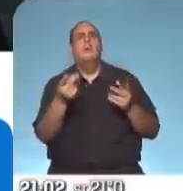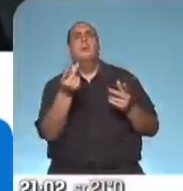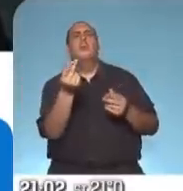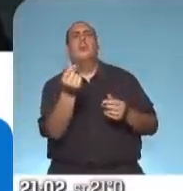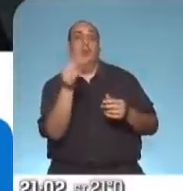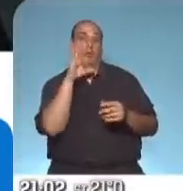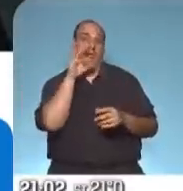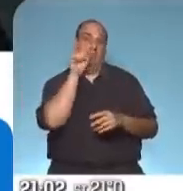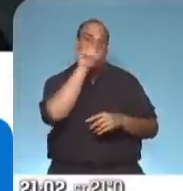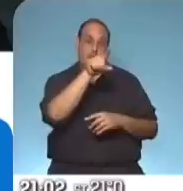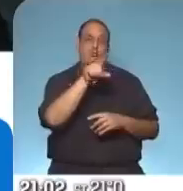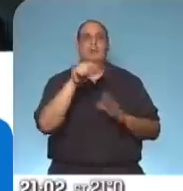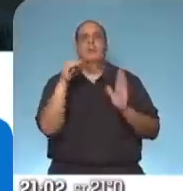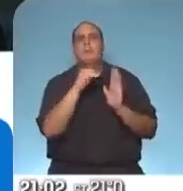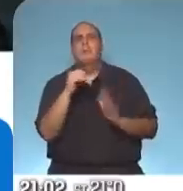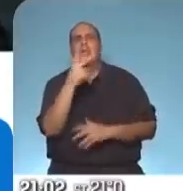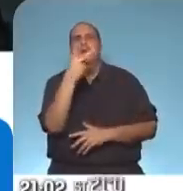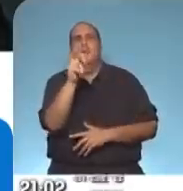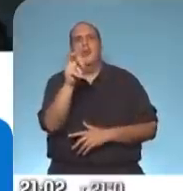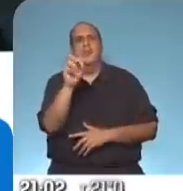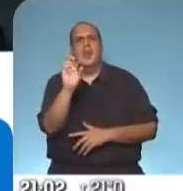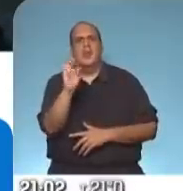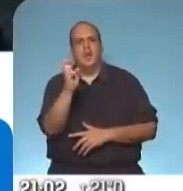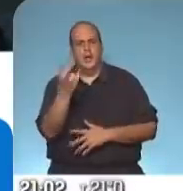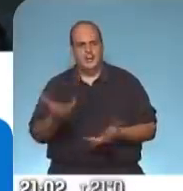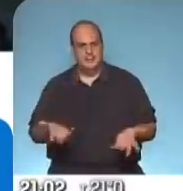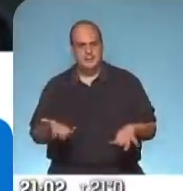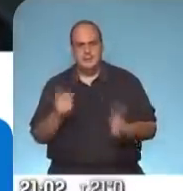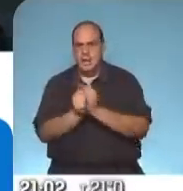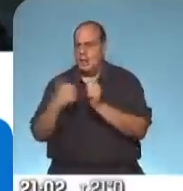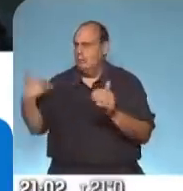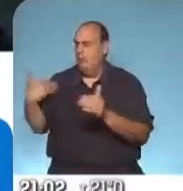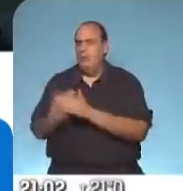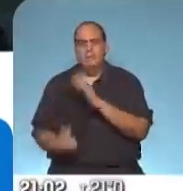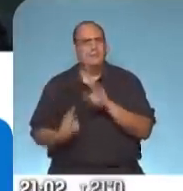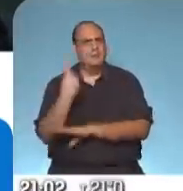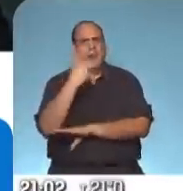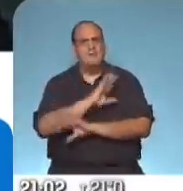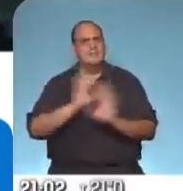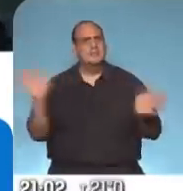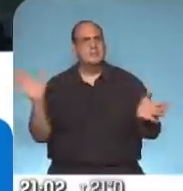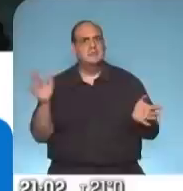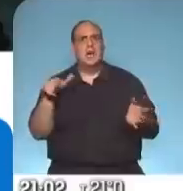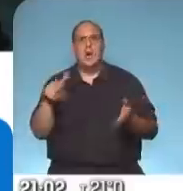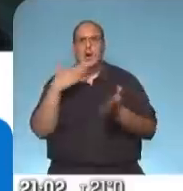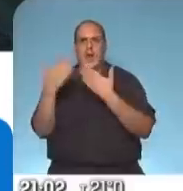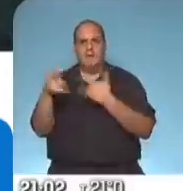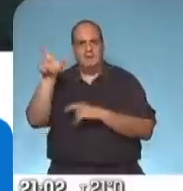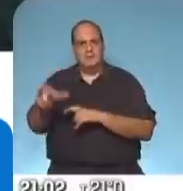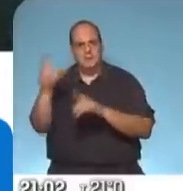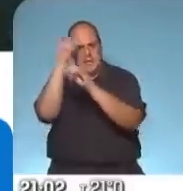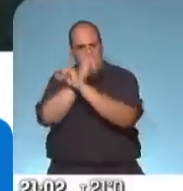de los Estados Unidos, en menos 20 dólares. Es algo realmente histórico. Y tenemos la posibilidad de hablar con un ingeniero,